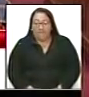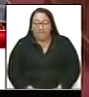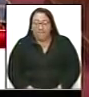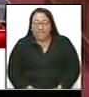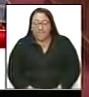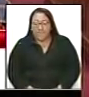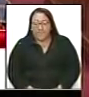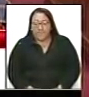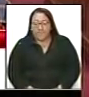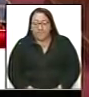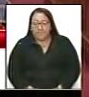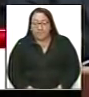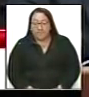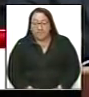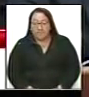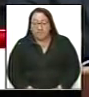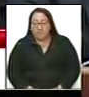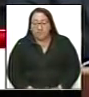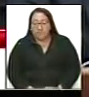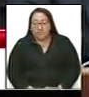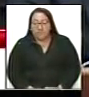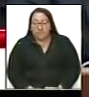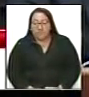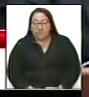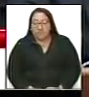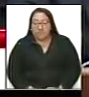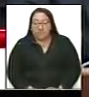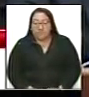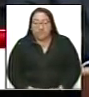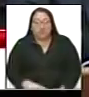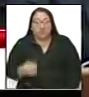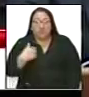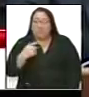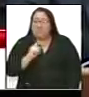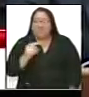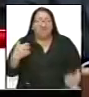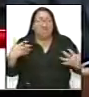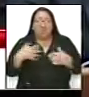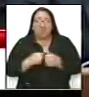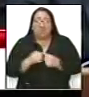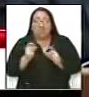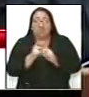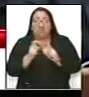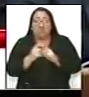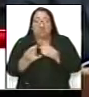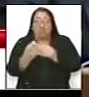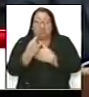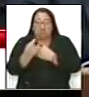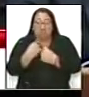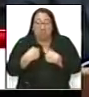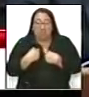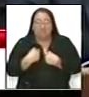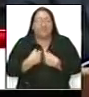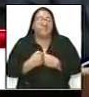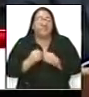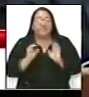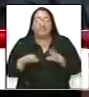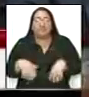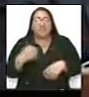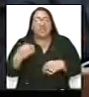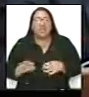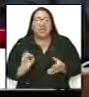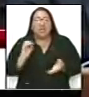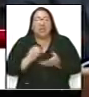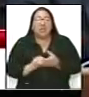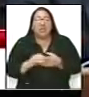Congresista, para terminar. Sí, para terminar, señora. A mí no me van a asustar con ese tipo de chantajes y acusaciones que siempre la ponen